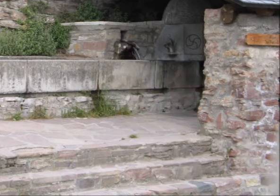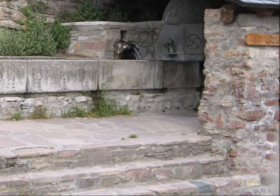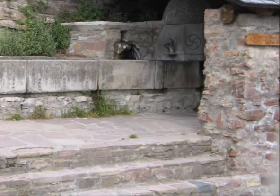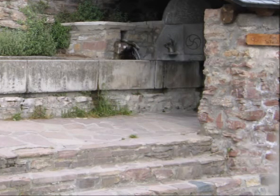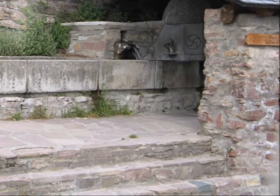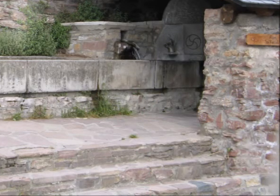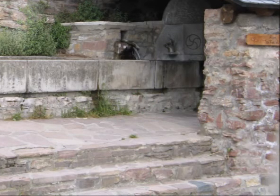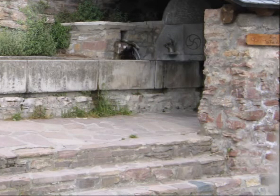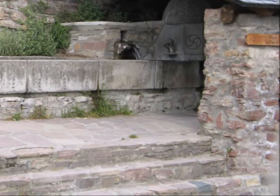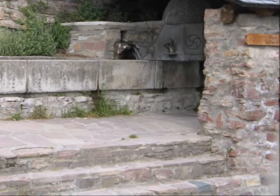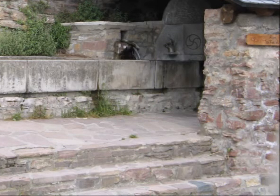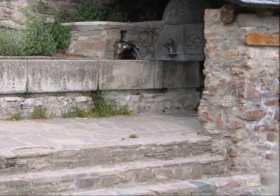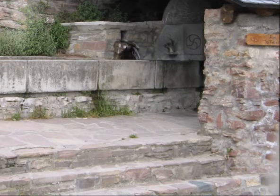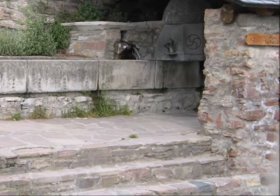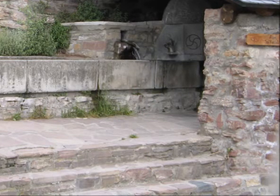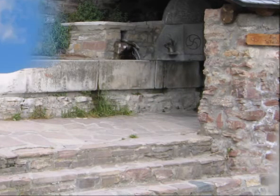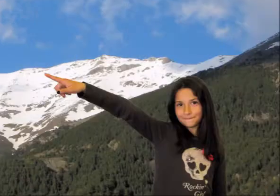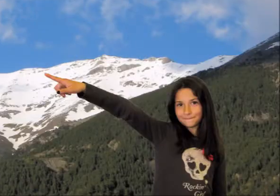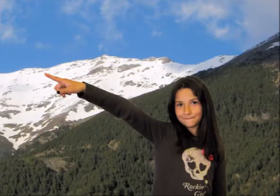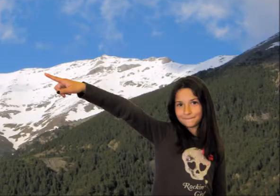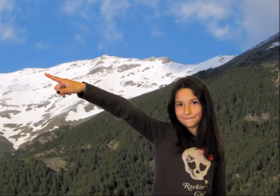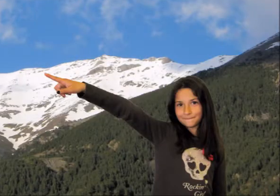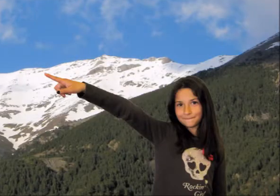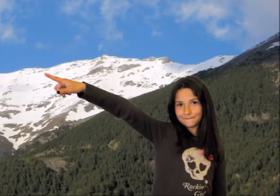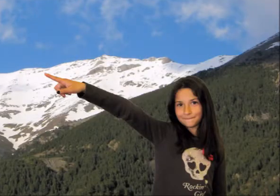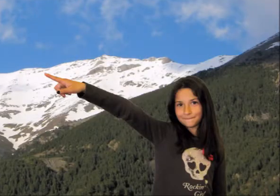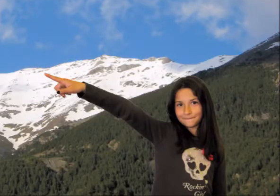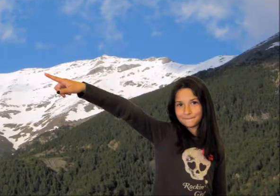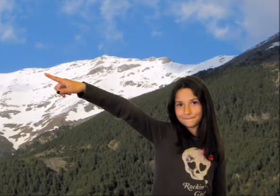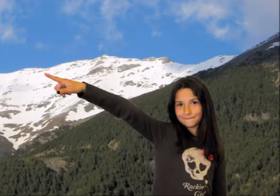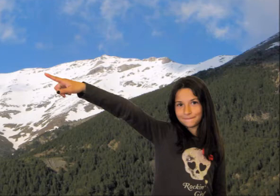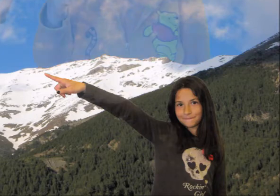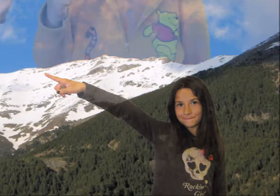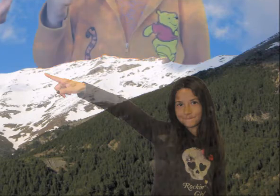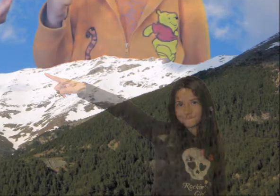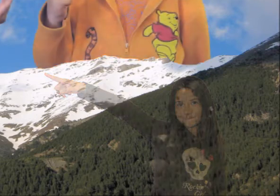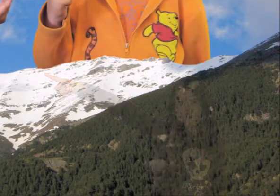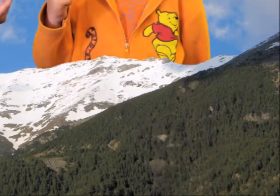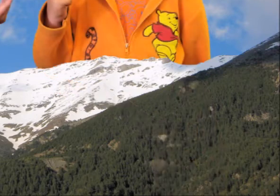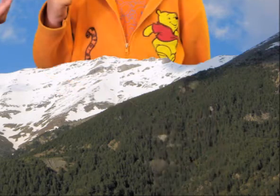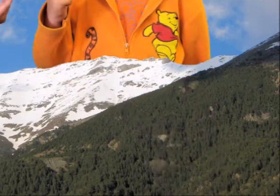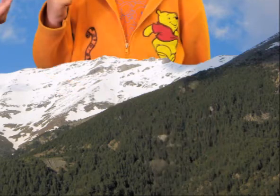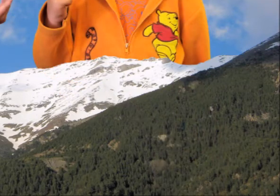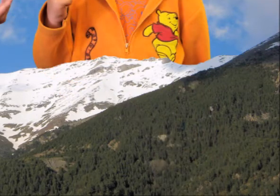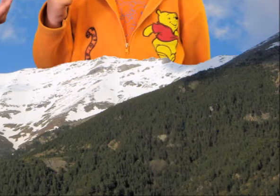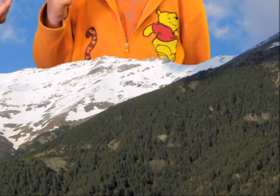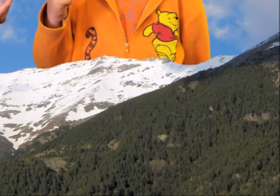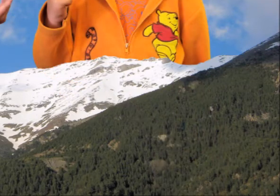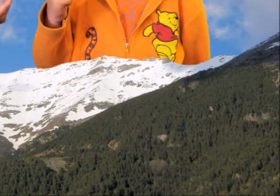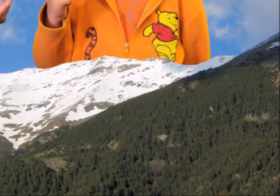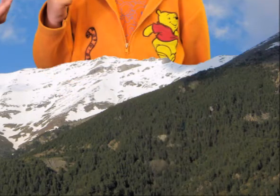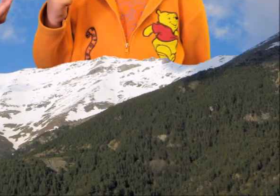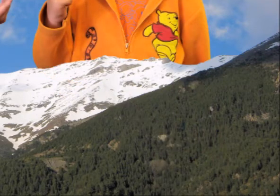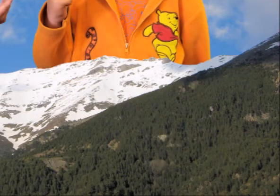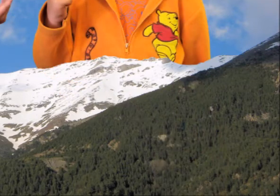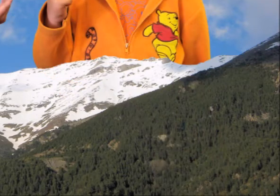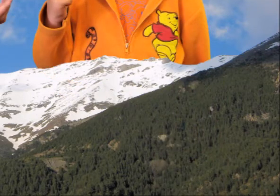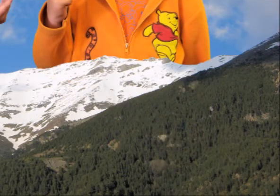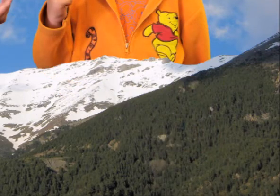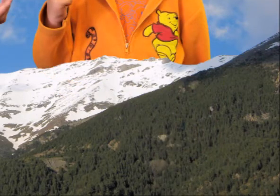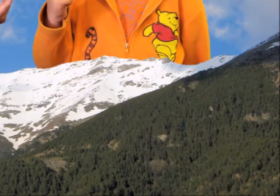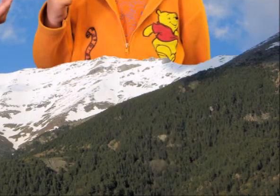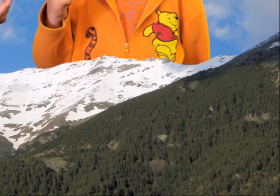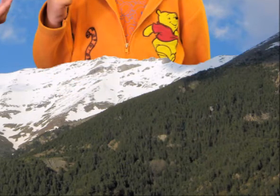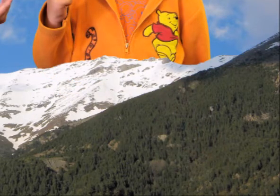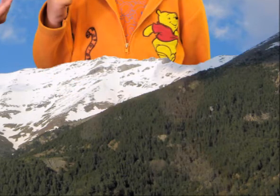huella ya faría un buen caldo, ¿ya? La nieve de las montañas estaría en chelaos. Te chelo y tan seureto.